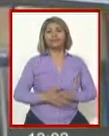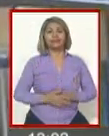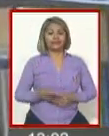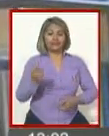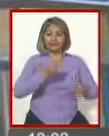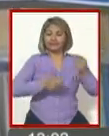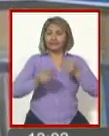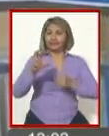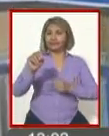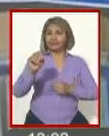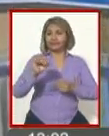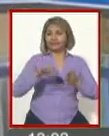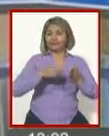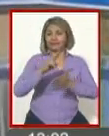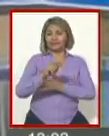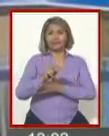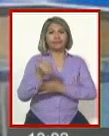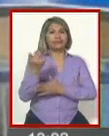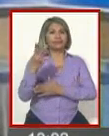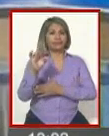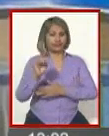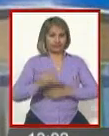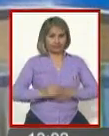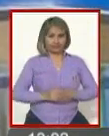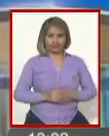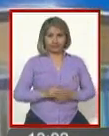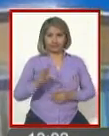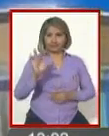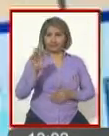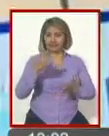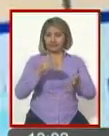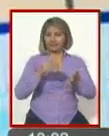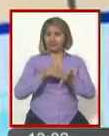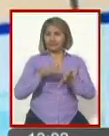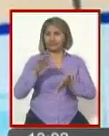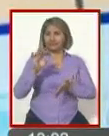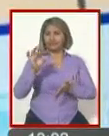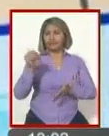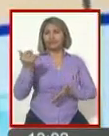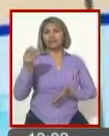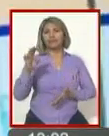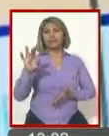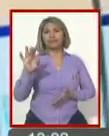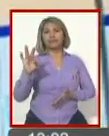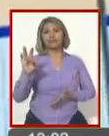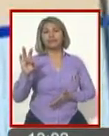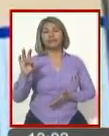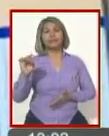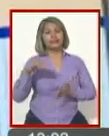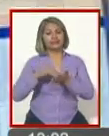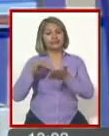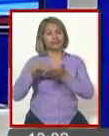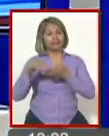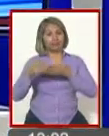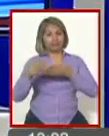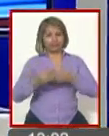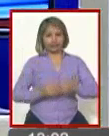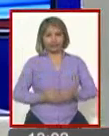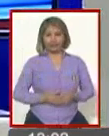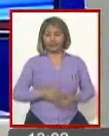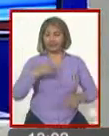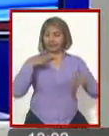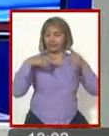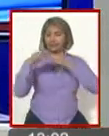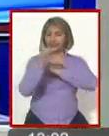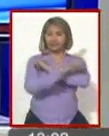de inversiones al 30 de junio de la gestión 2018 de 8.717 millones de dólares. Y ante